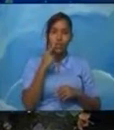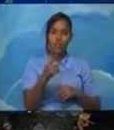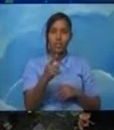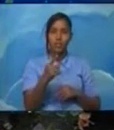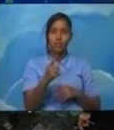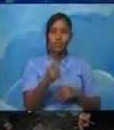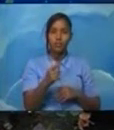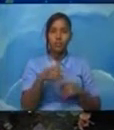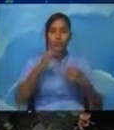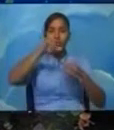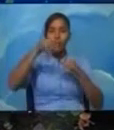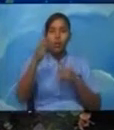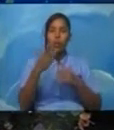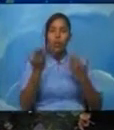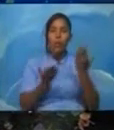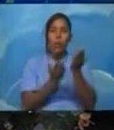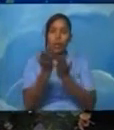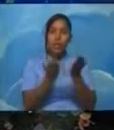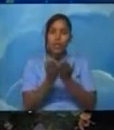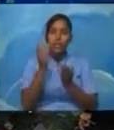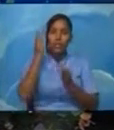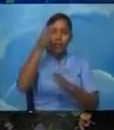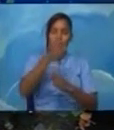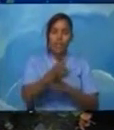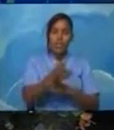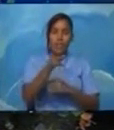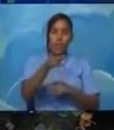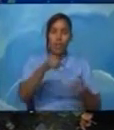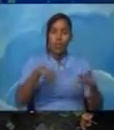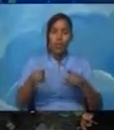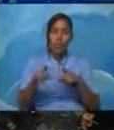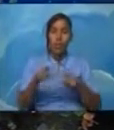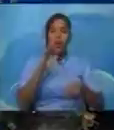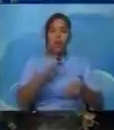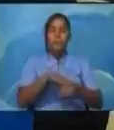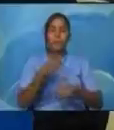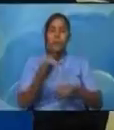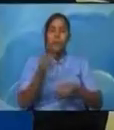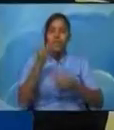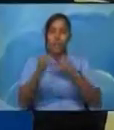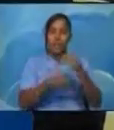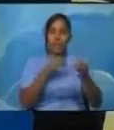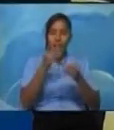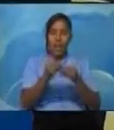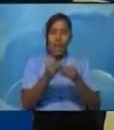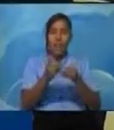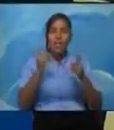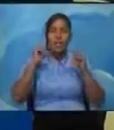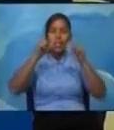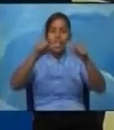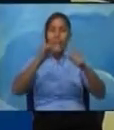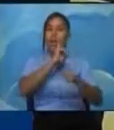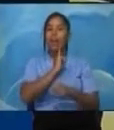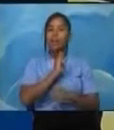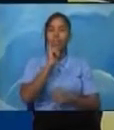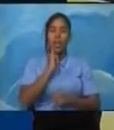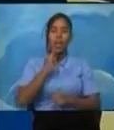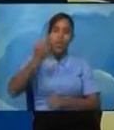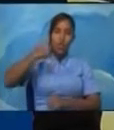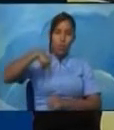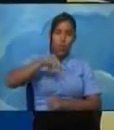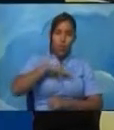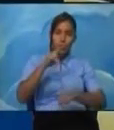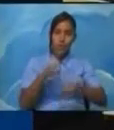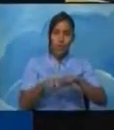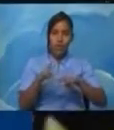Nun, el cual te sirve, él entrará ya allá. Anímale porque él hará heredar a Israel. Y vuestros